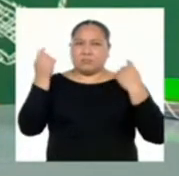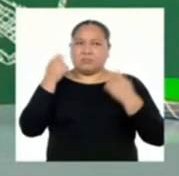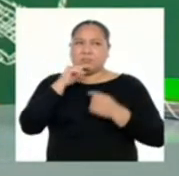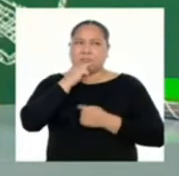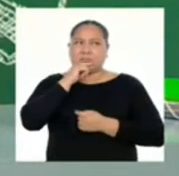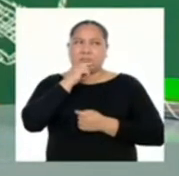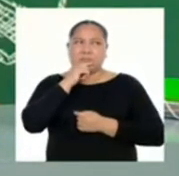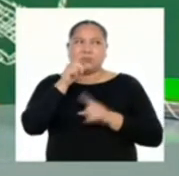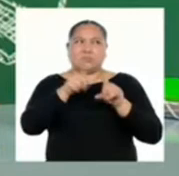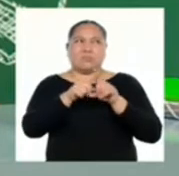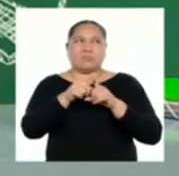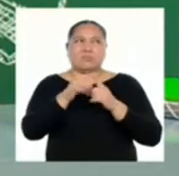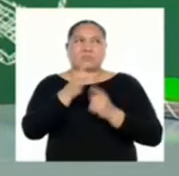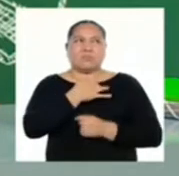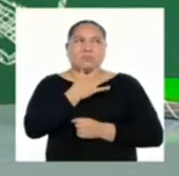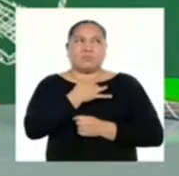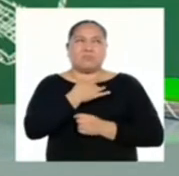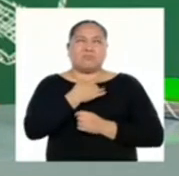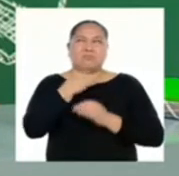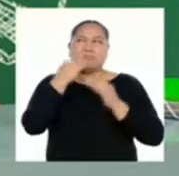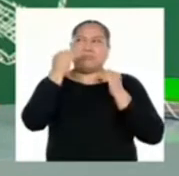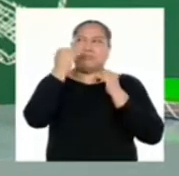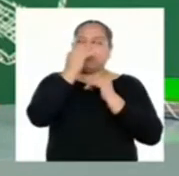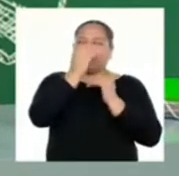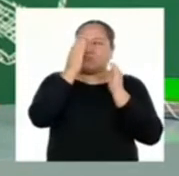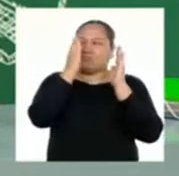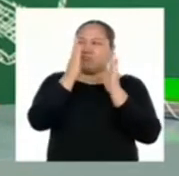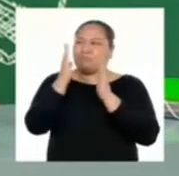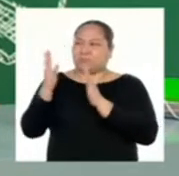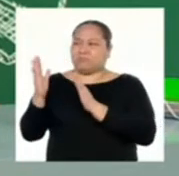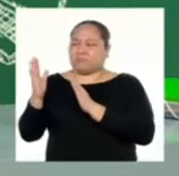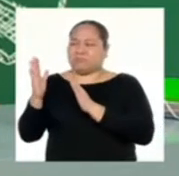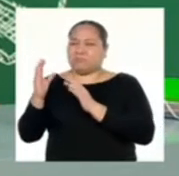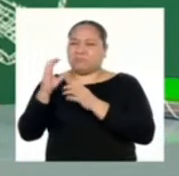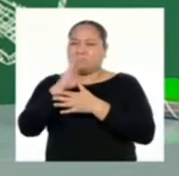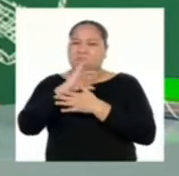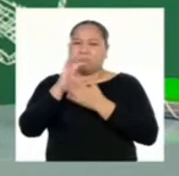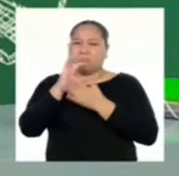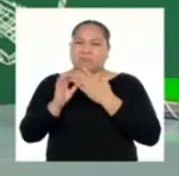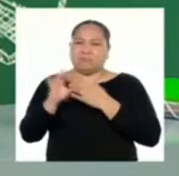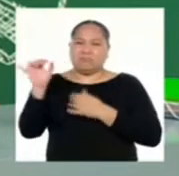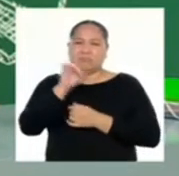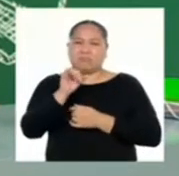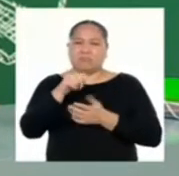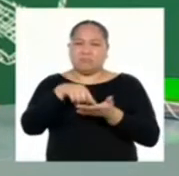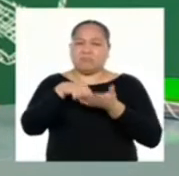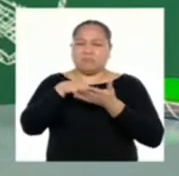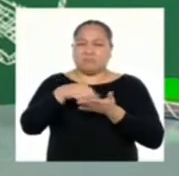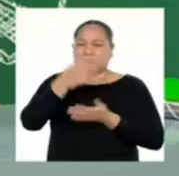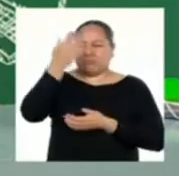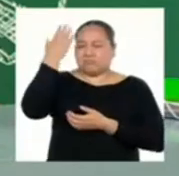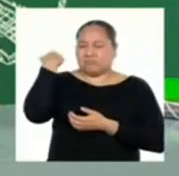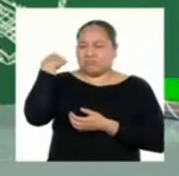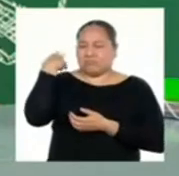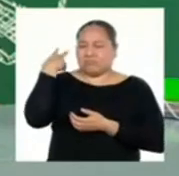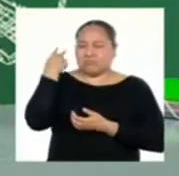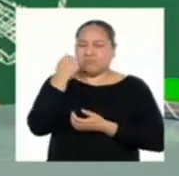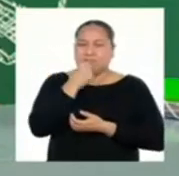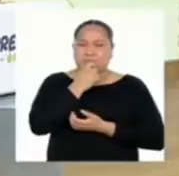también sentirán esa presión de cumplir ciertos estándares para otras personas, como lo exigían en la época del virreinato?